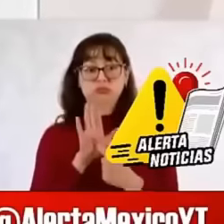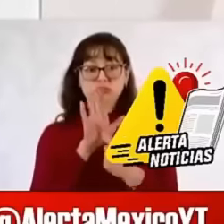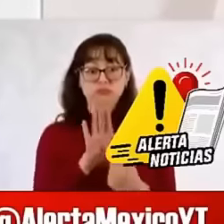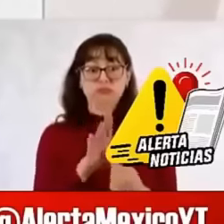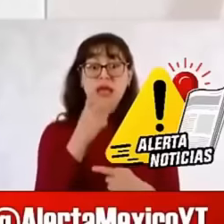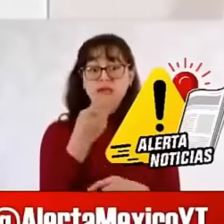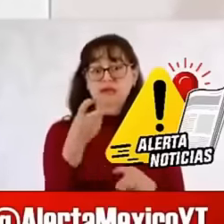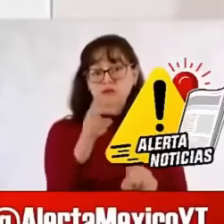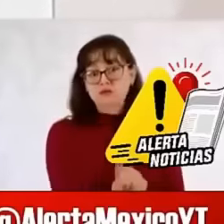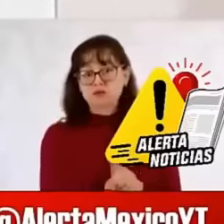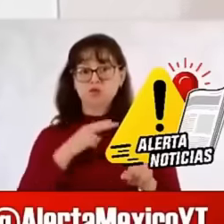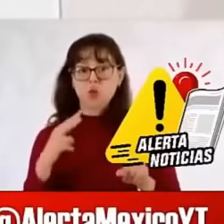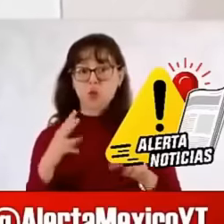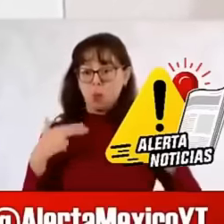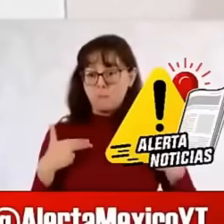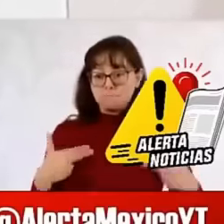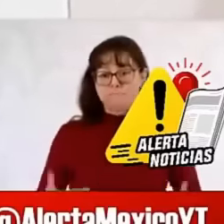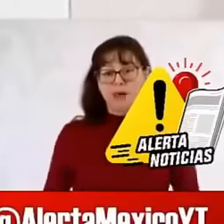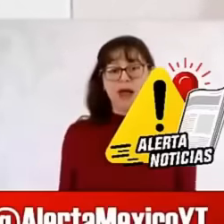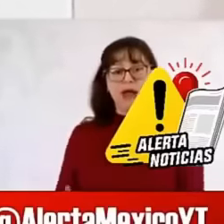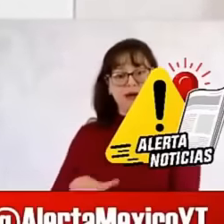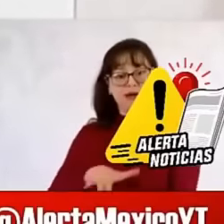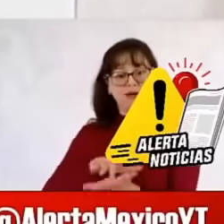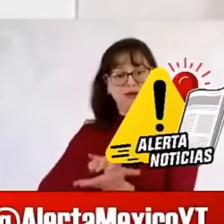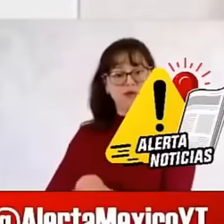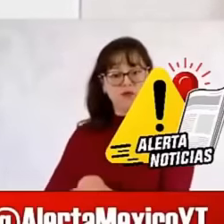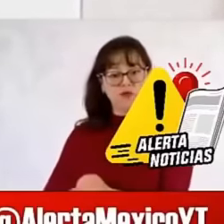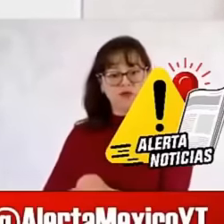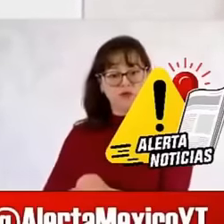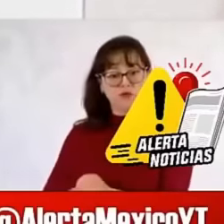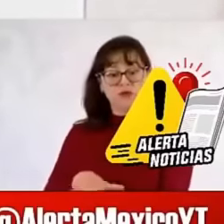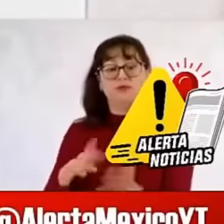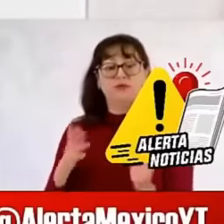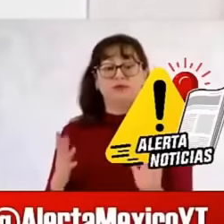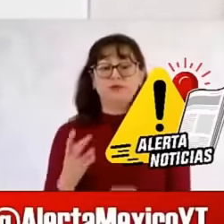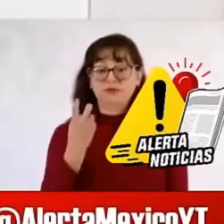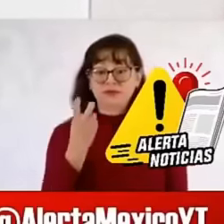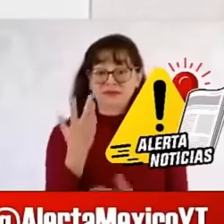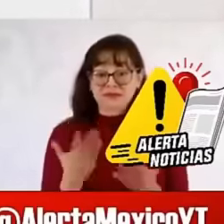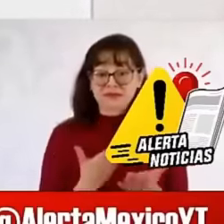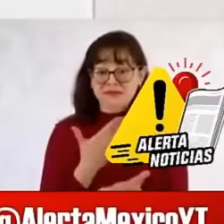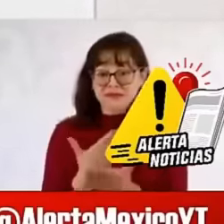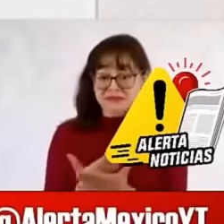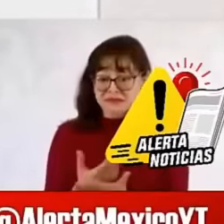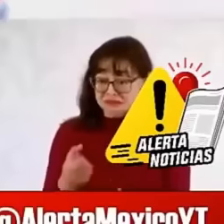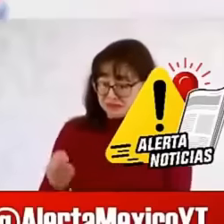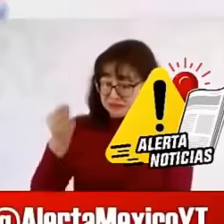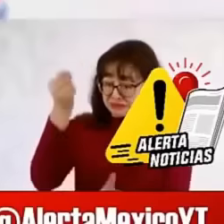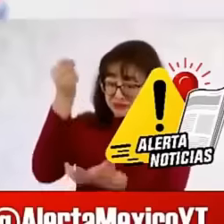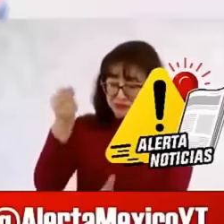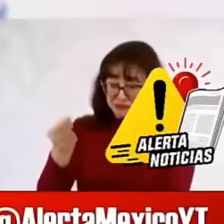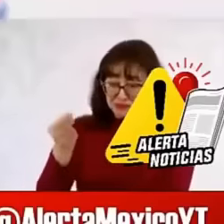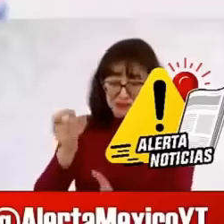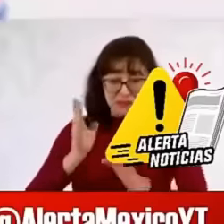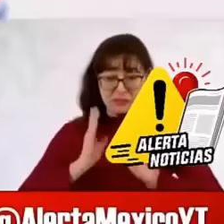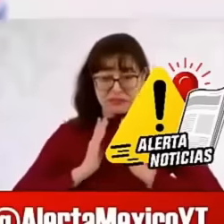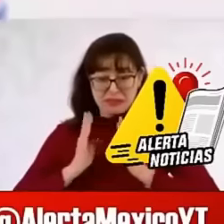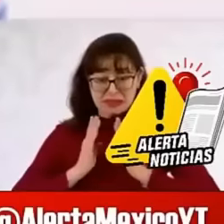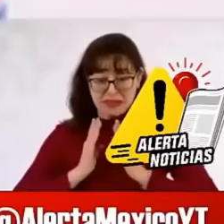humanitaria. Entonces, la propuesta, el planteamiento es 1%, solo el 1%,